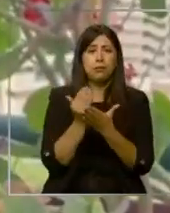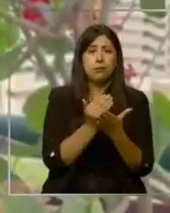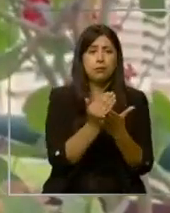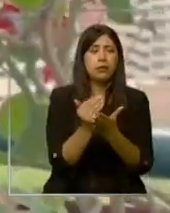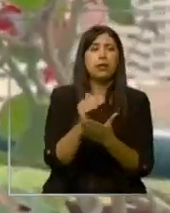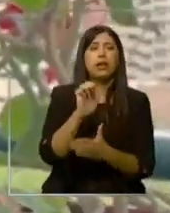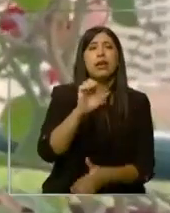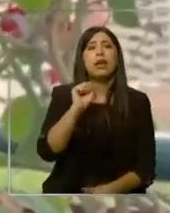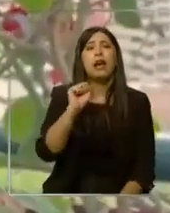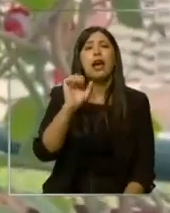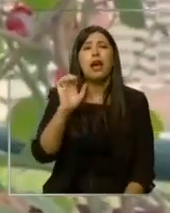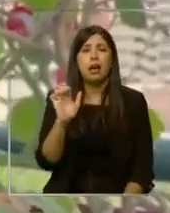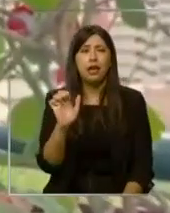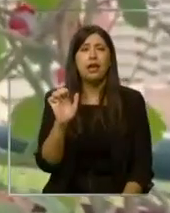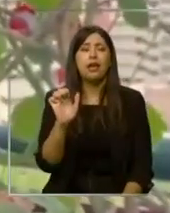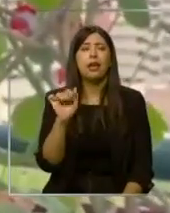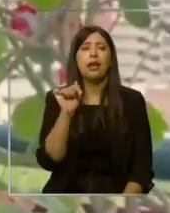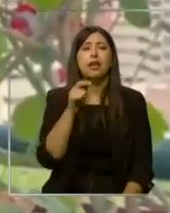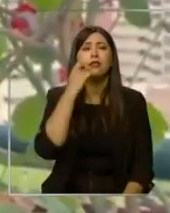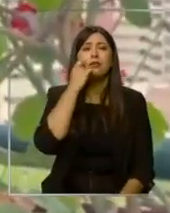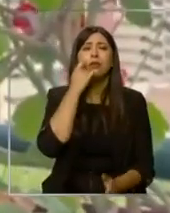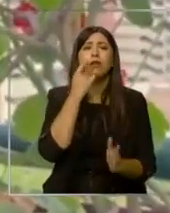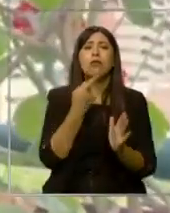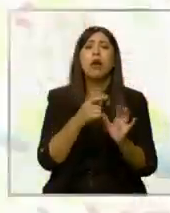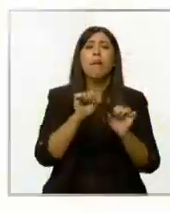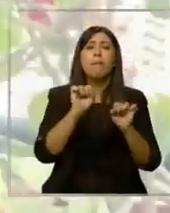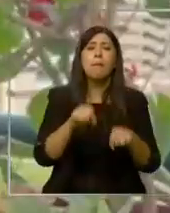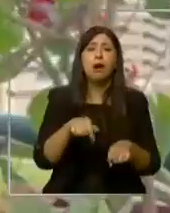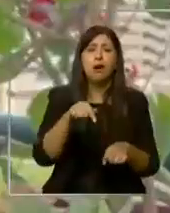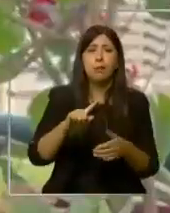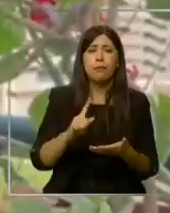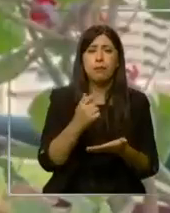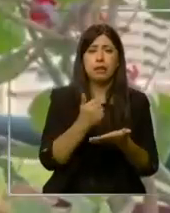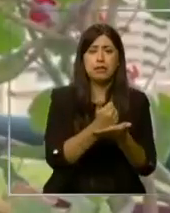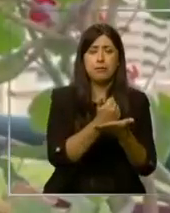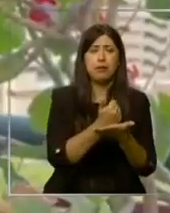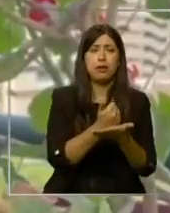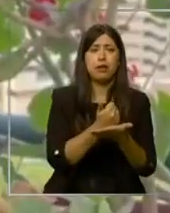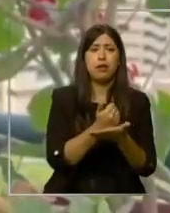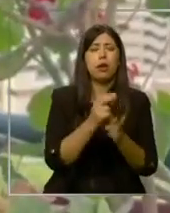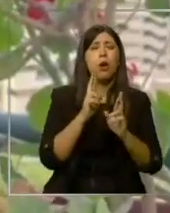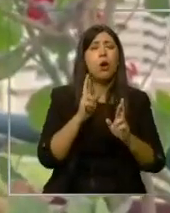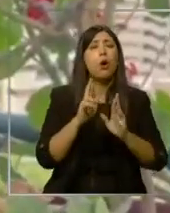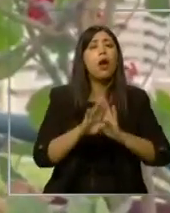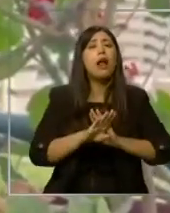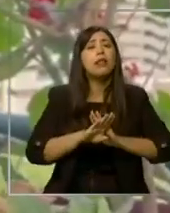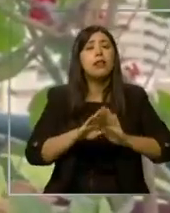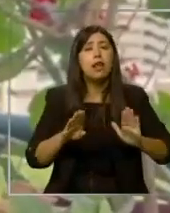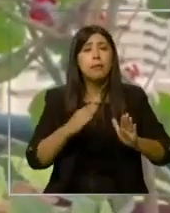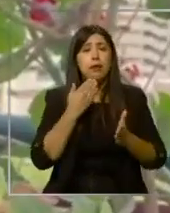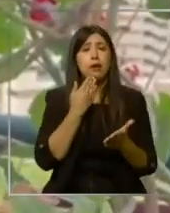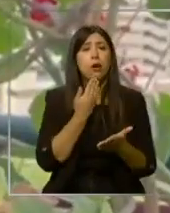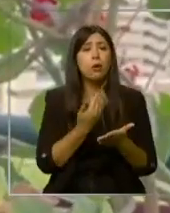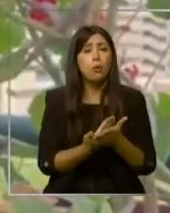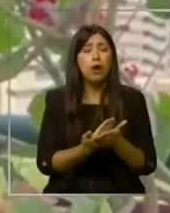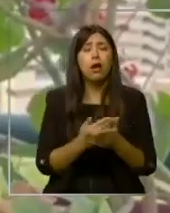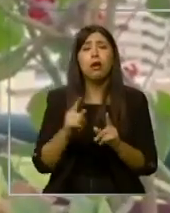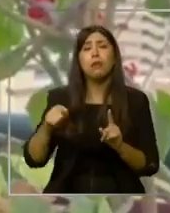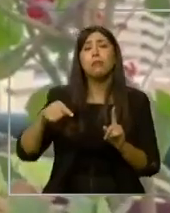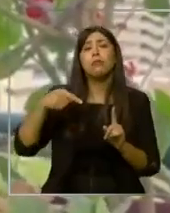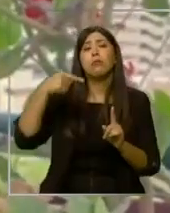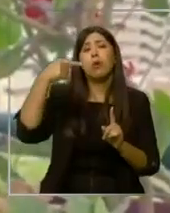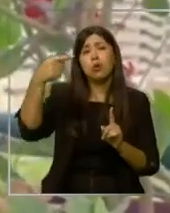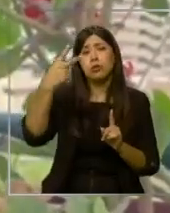eae eae que se estaría licitando en este primer semestre que esperamos termine el 2000 en los próximos